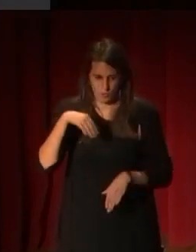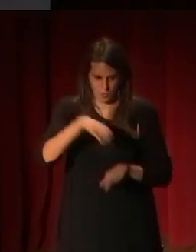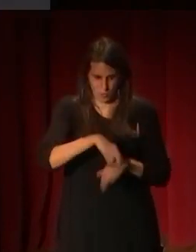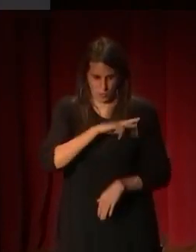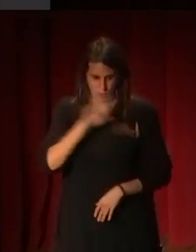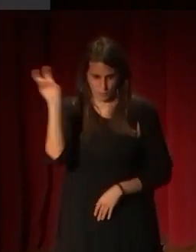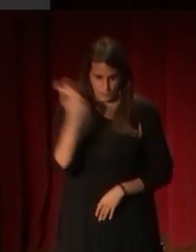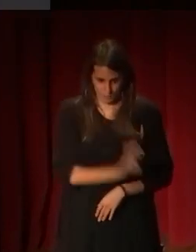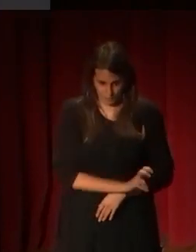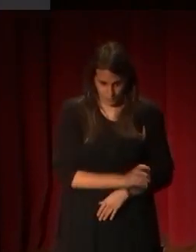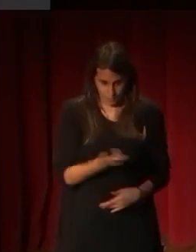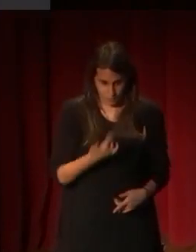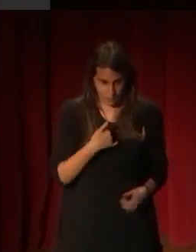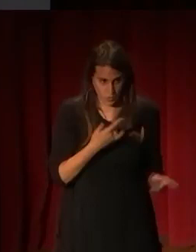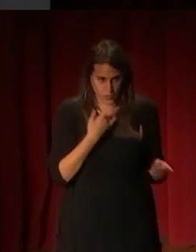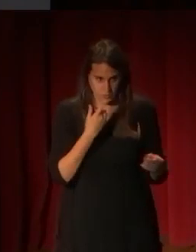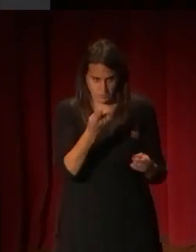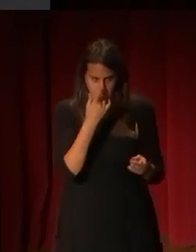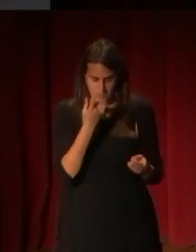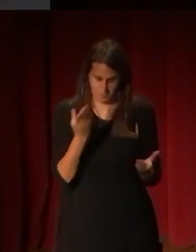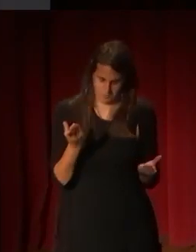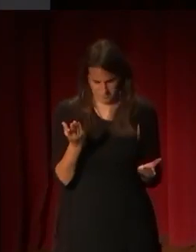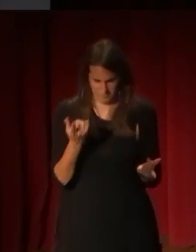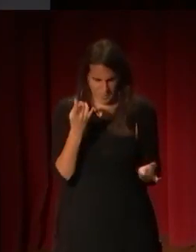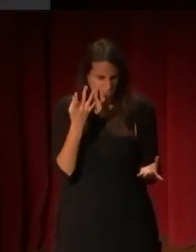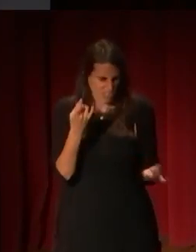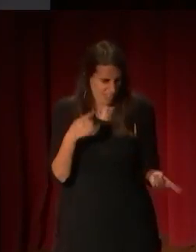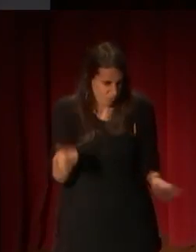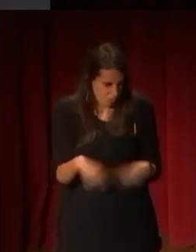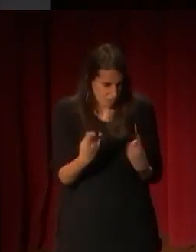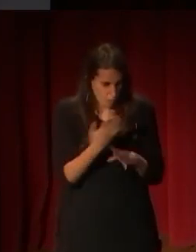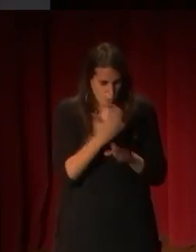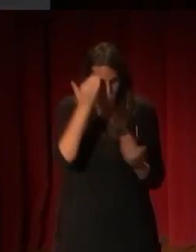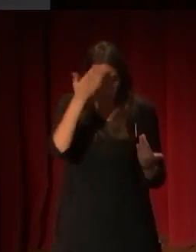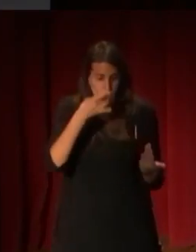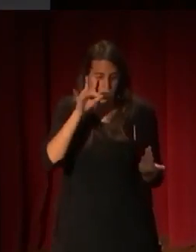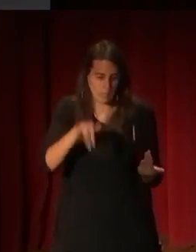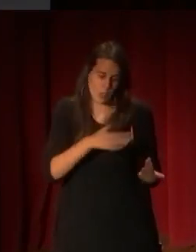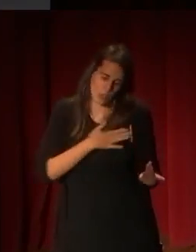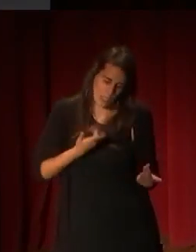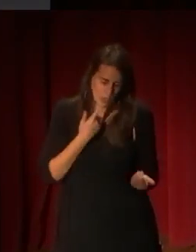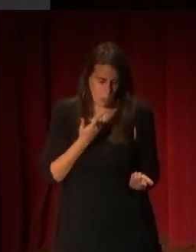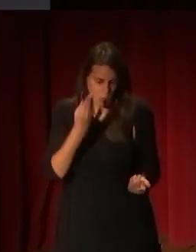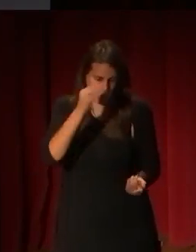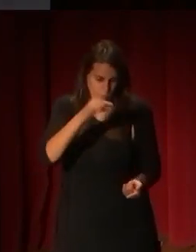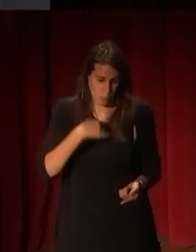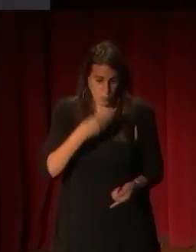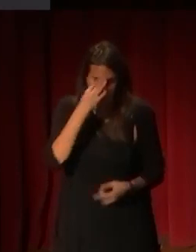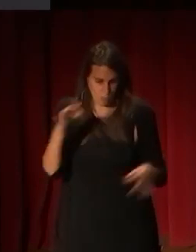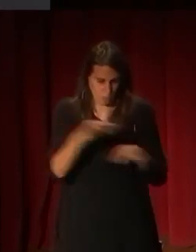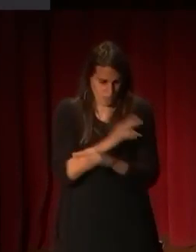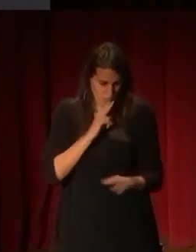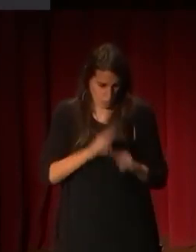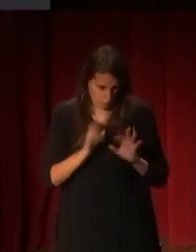ustedes hay que ver estos historiadores que se quedan allí en cosas pequeñas pero bueno yo creo que sí se puede precisar lo precisamos y por qué digo esto